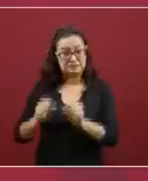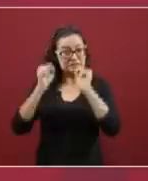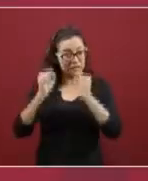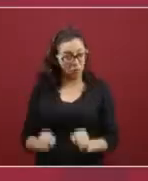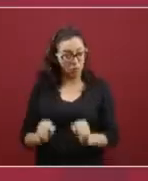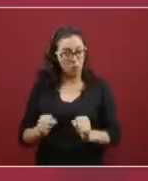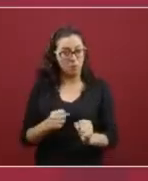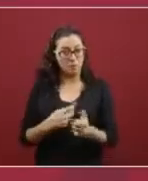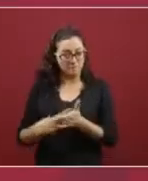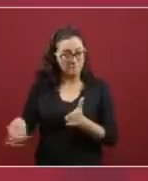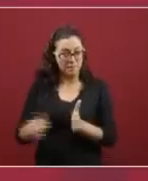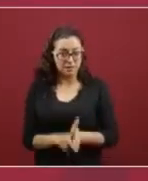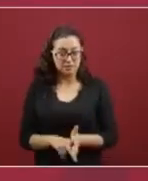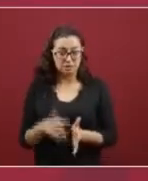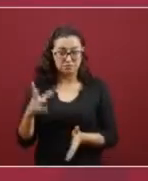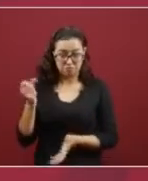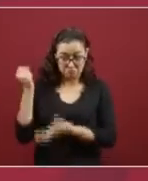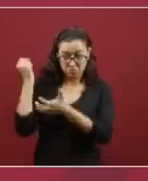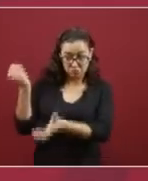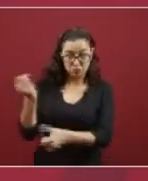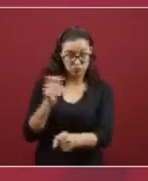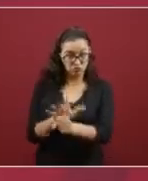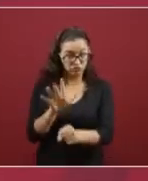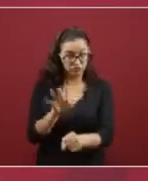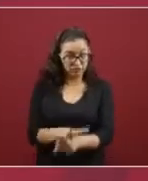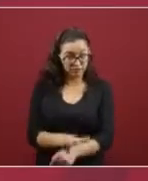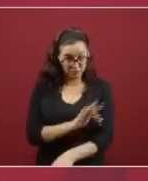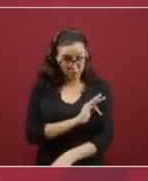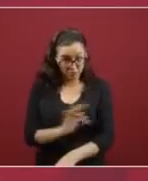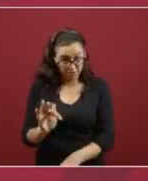Sí. Es que